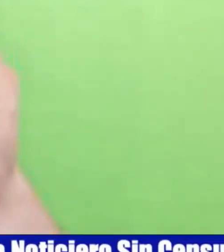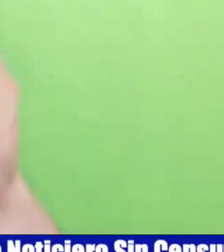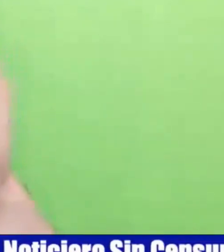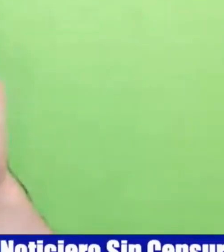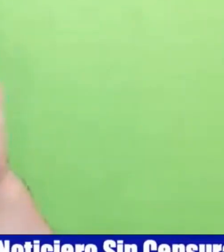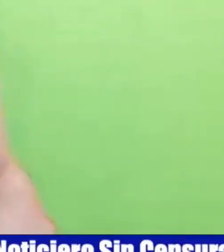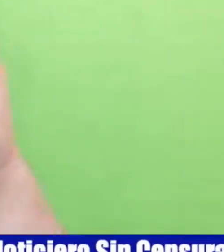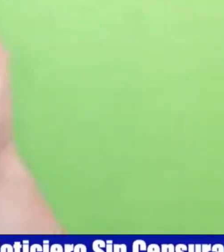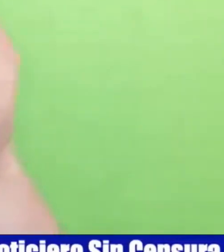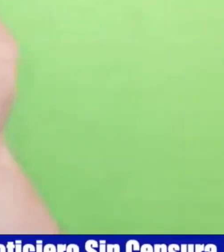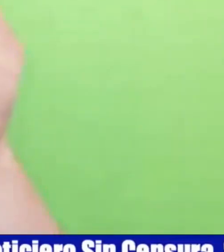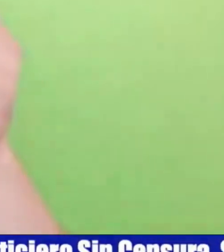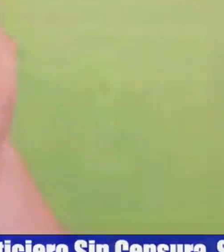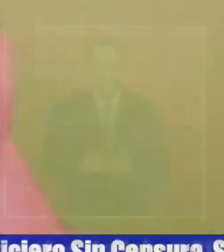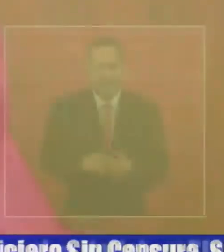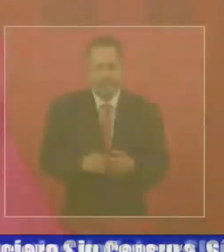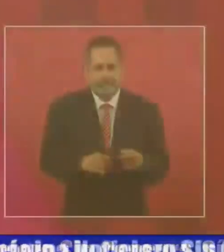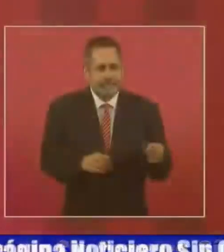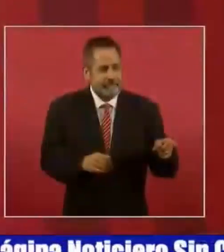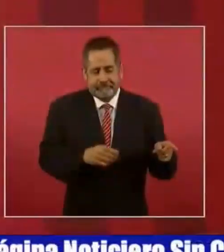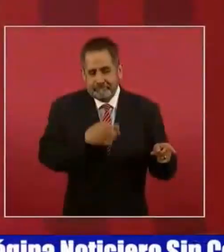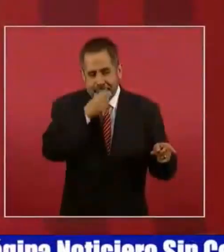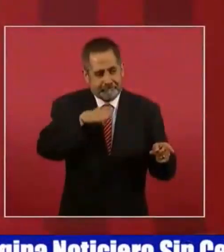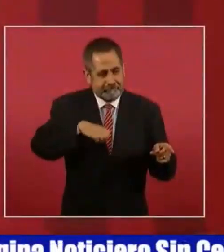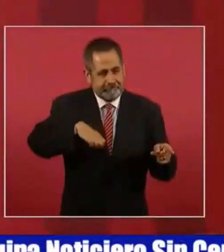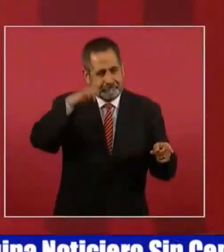Obrador, el día 30 de abril de